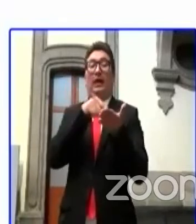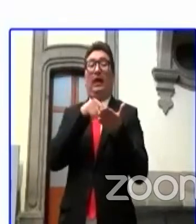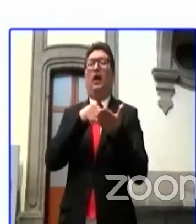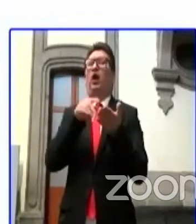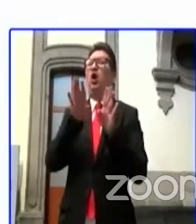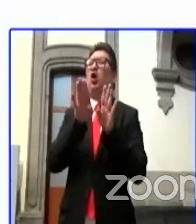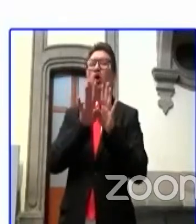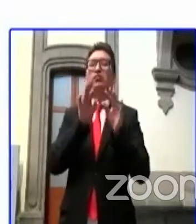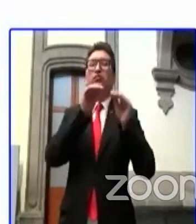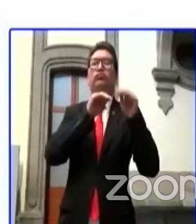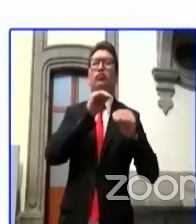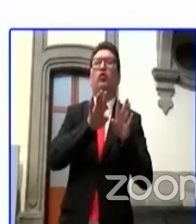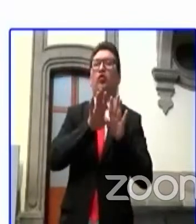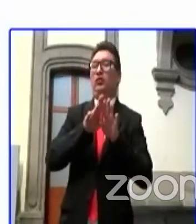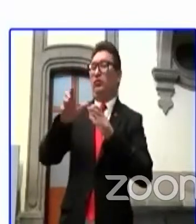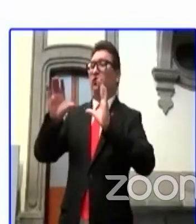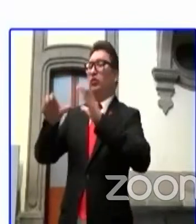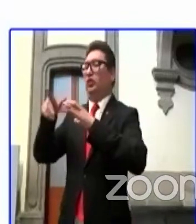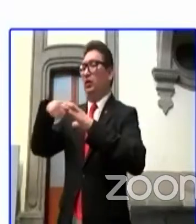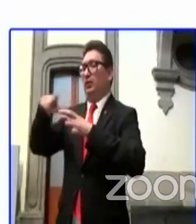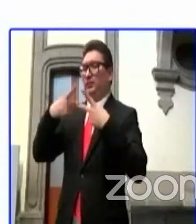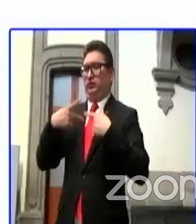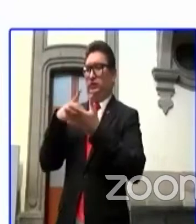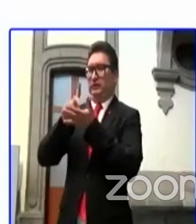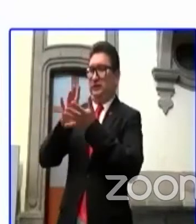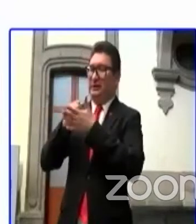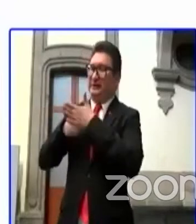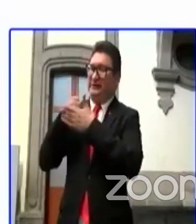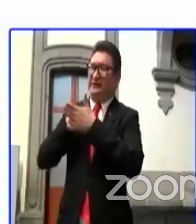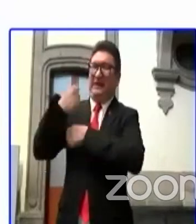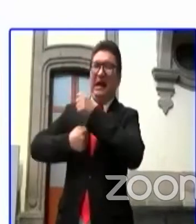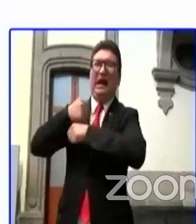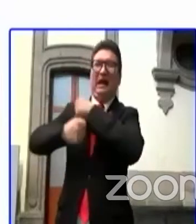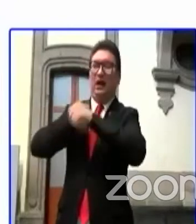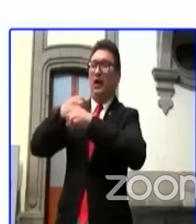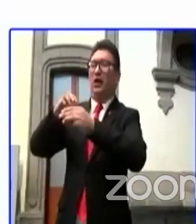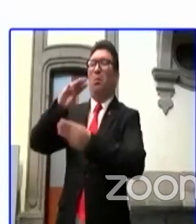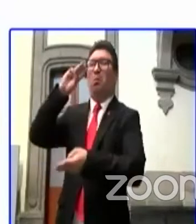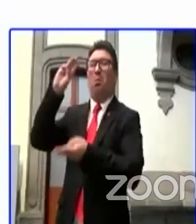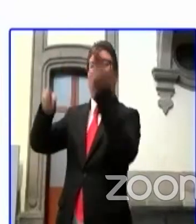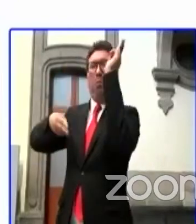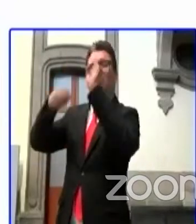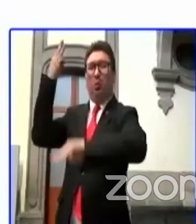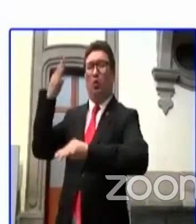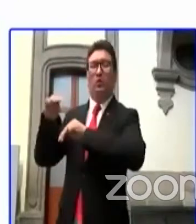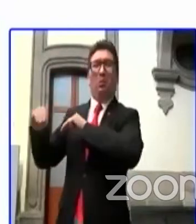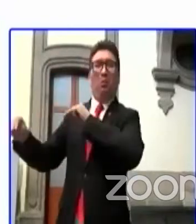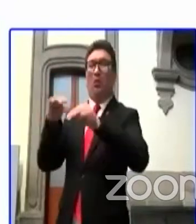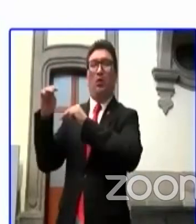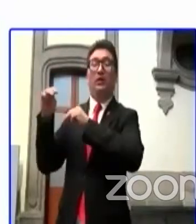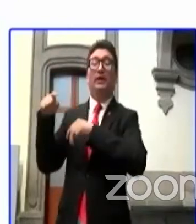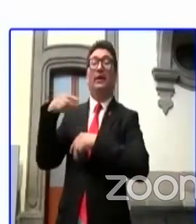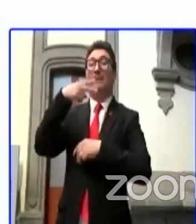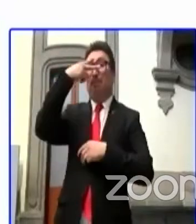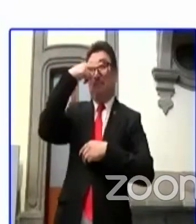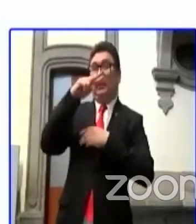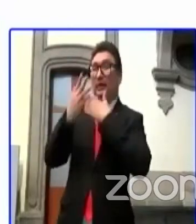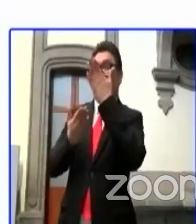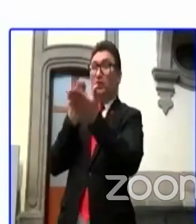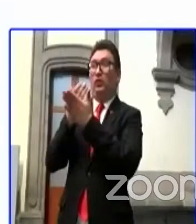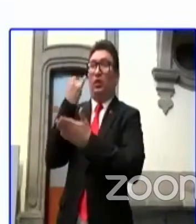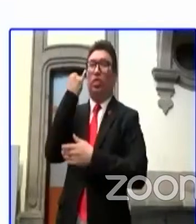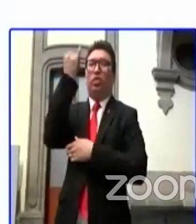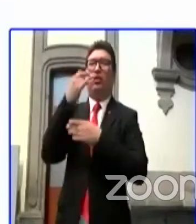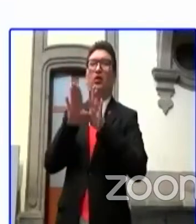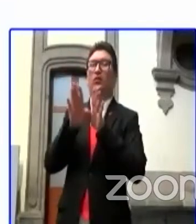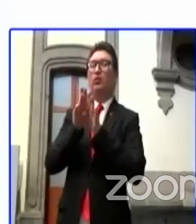de la lucha histórica del colectivo y un movimiento mundial que germinó en México y fue encabezado por el gran